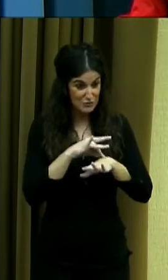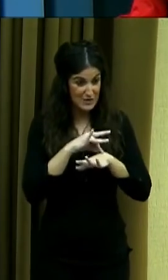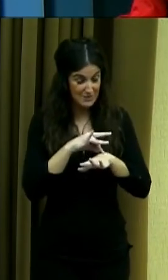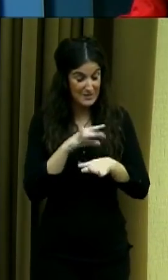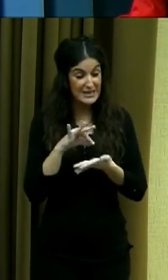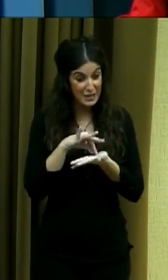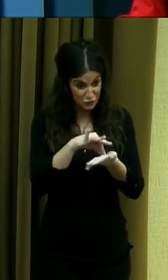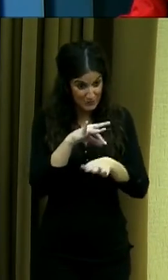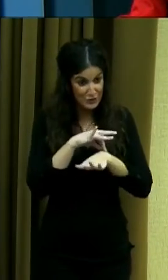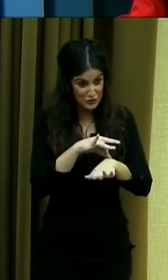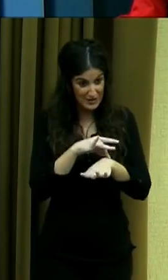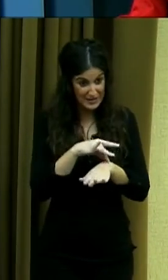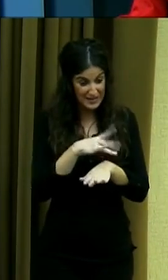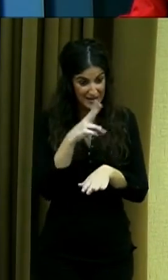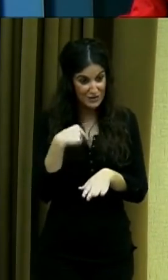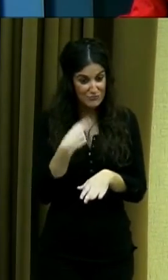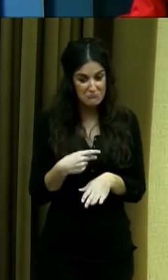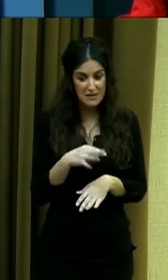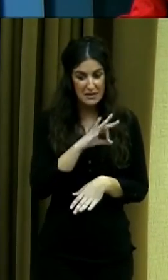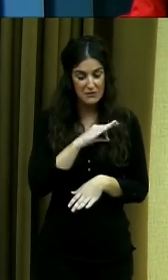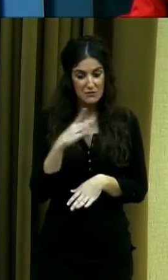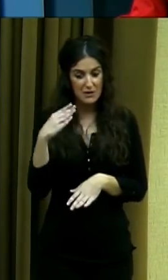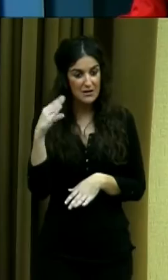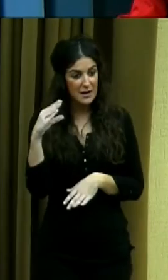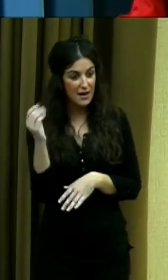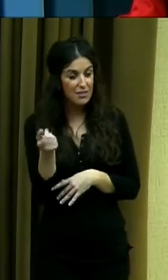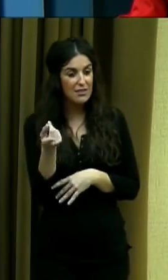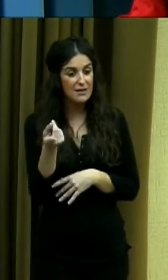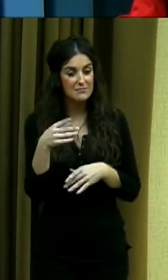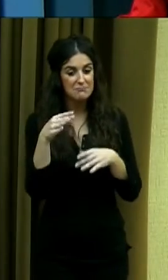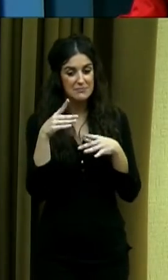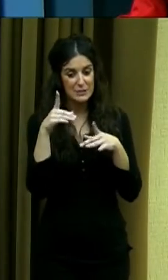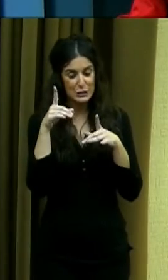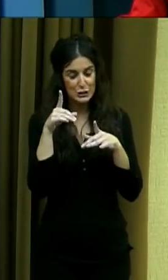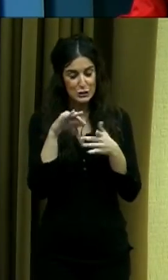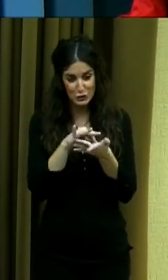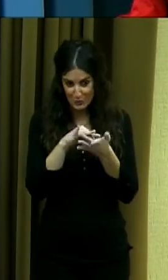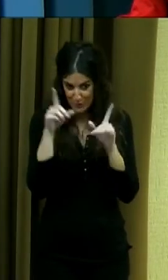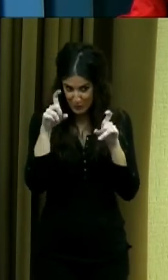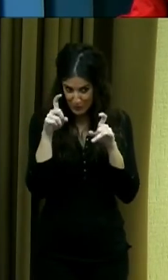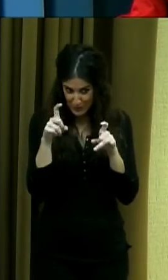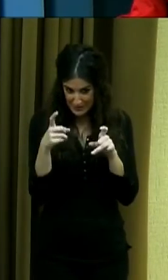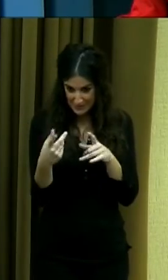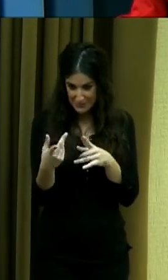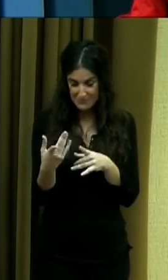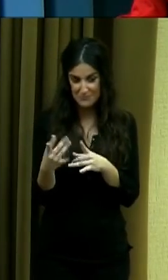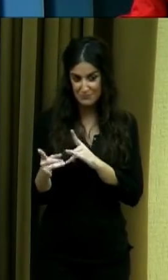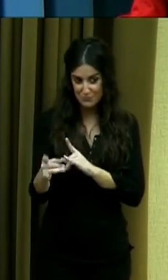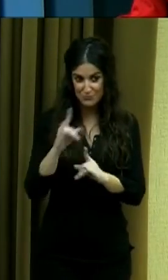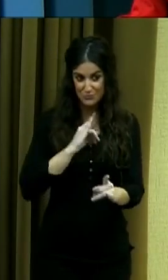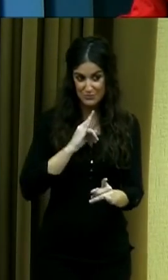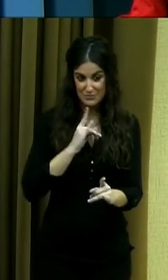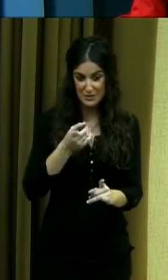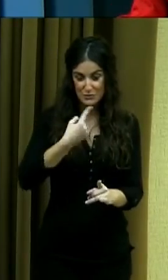alarma, la doctora Cáceres, el servicio educativo, se pone en contacto con nosotros. En aproximadamente un mes, 2 meses, citamos a los